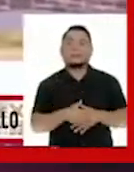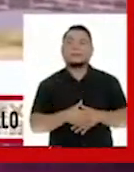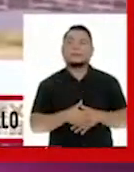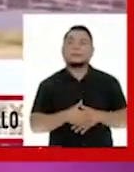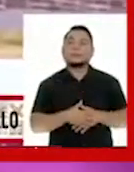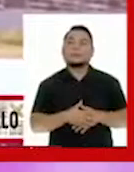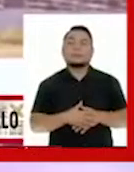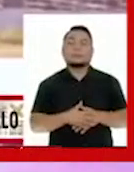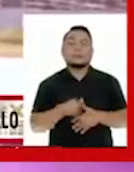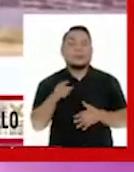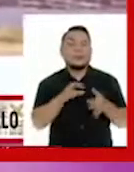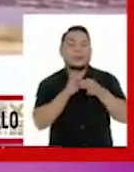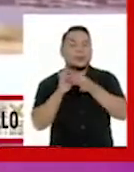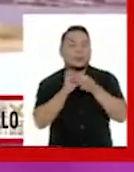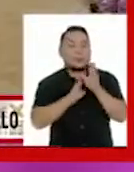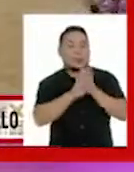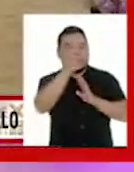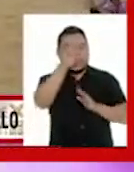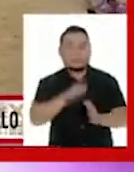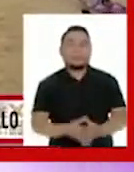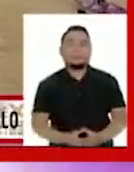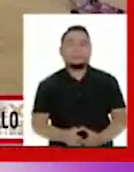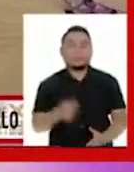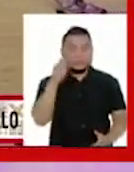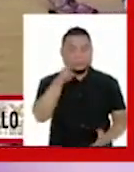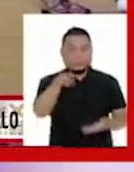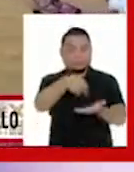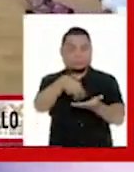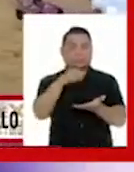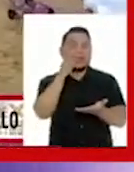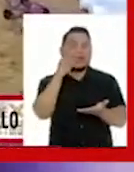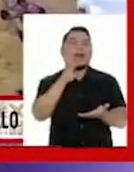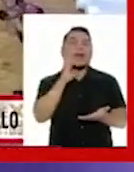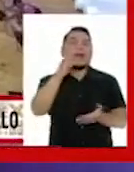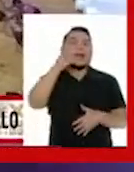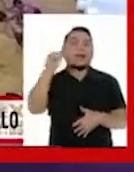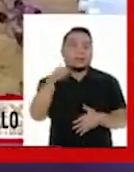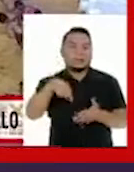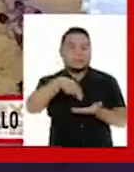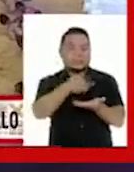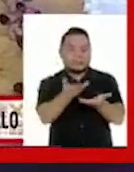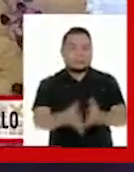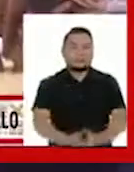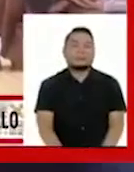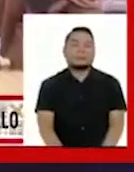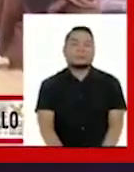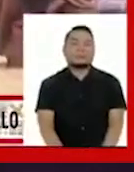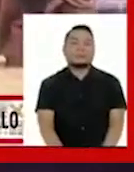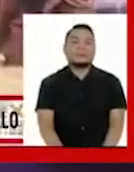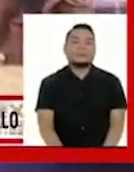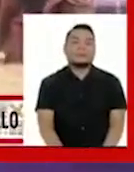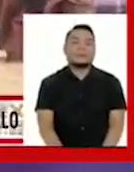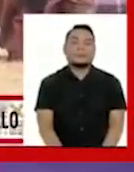la trayectoria de Guido Bellido, el congresista electo por Cusco y ahora premier del